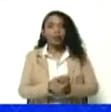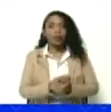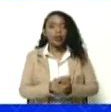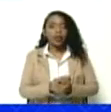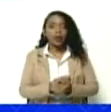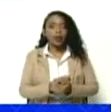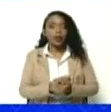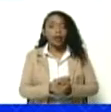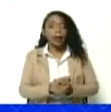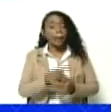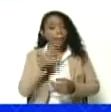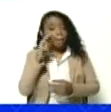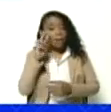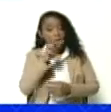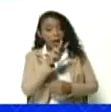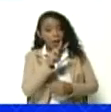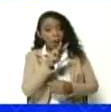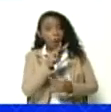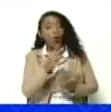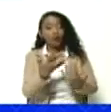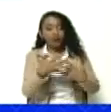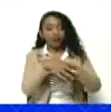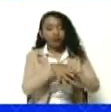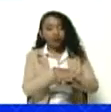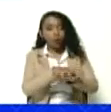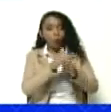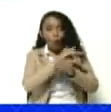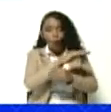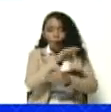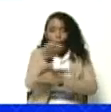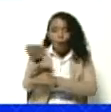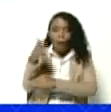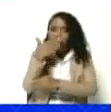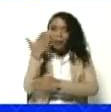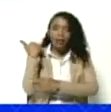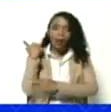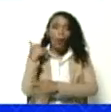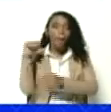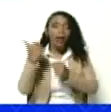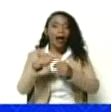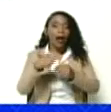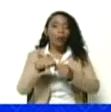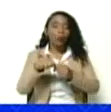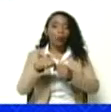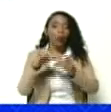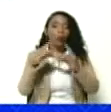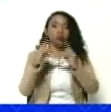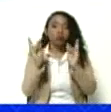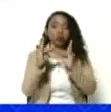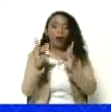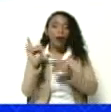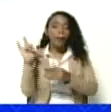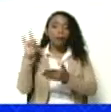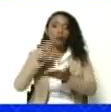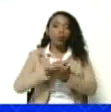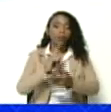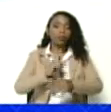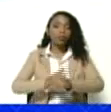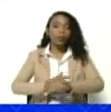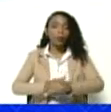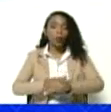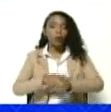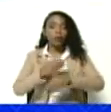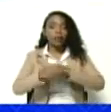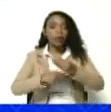Ildefonso Finol: miremos en su integralidad el horizonte pasado de una Maracaibo puerto y pista en el tiempo que la navegación